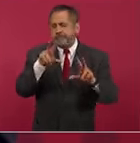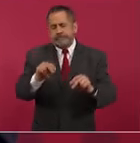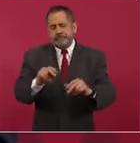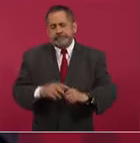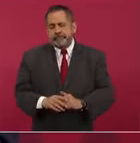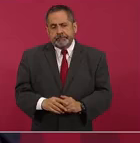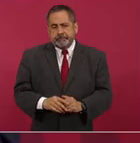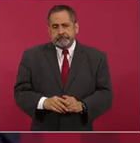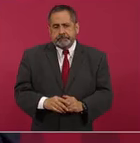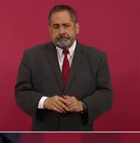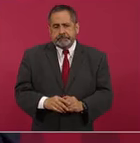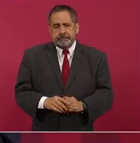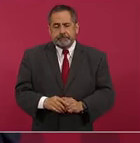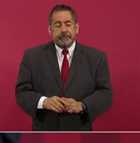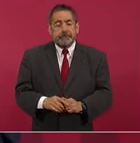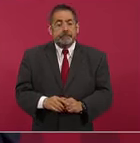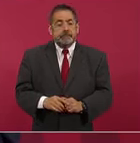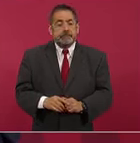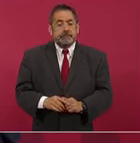Nosotros llegamos